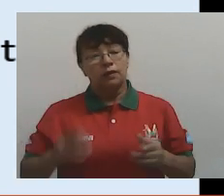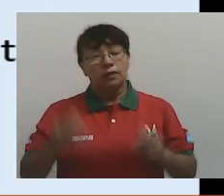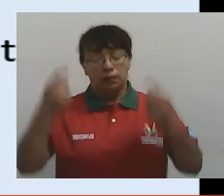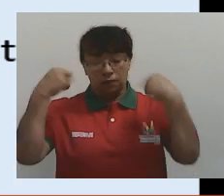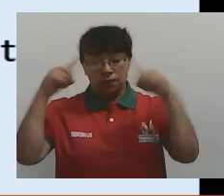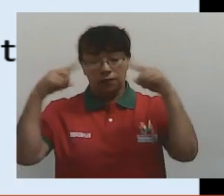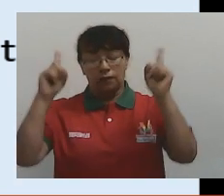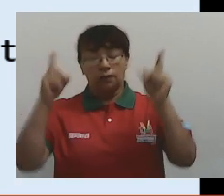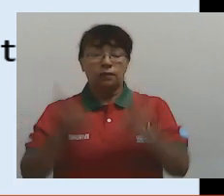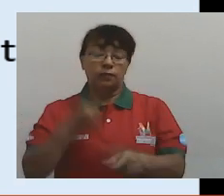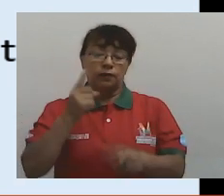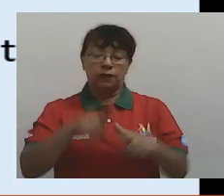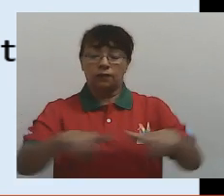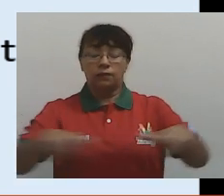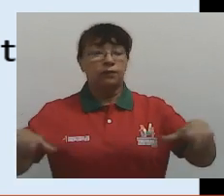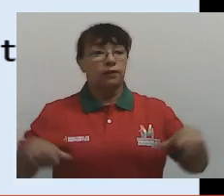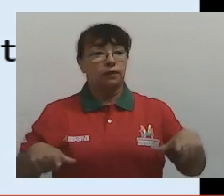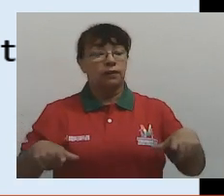primeros lugares,